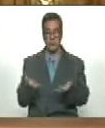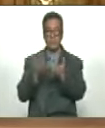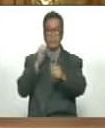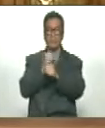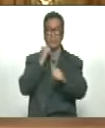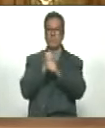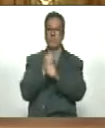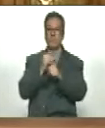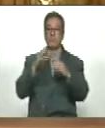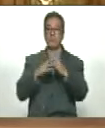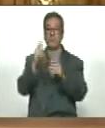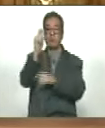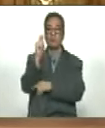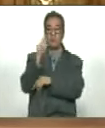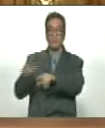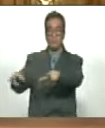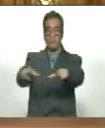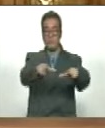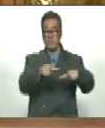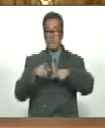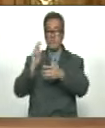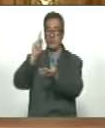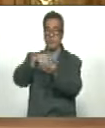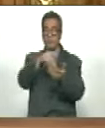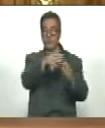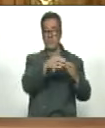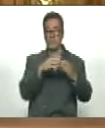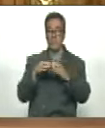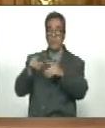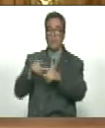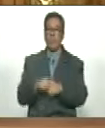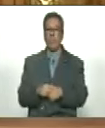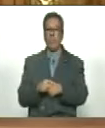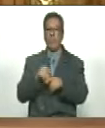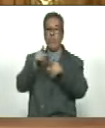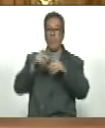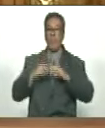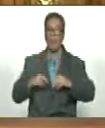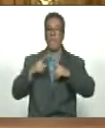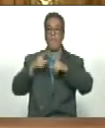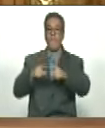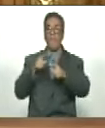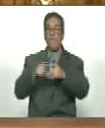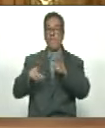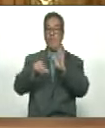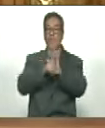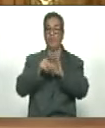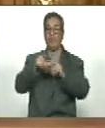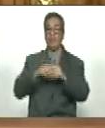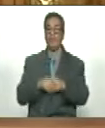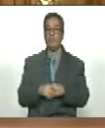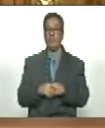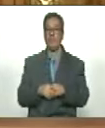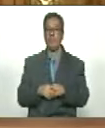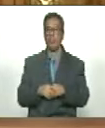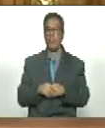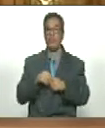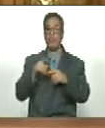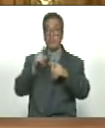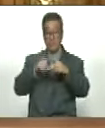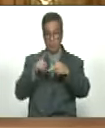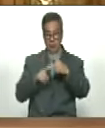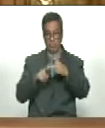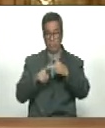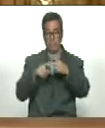trabajo parlamentario y los espacios de participación popular en esta gestión legislativa.